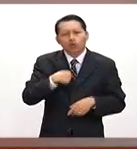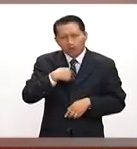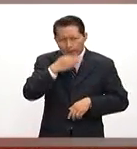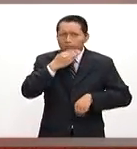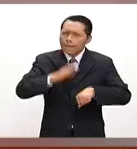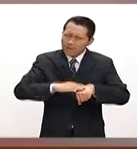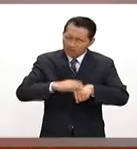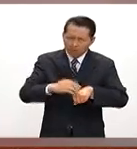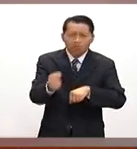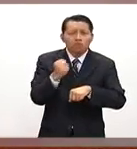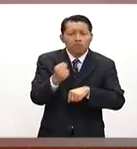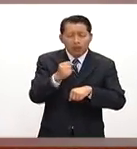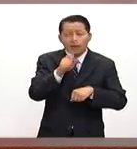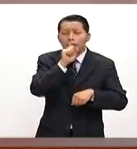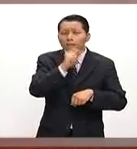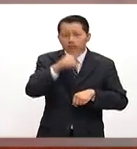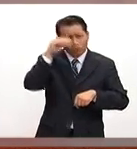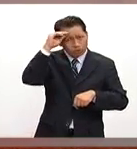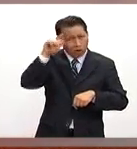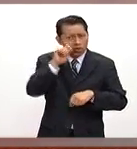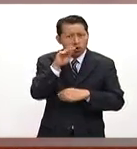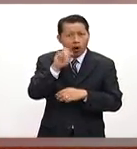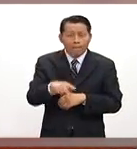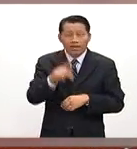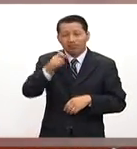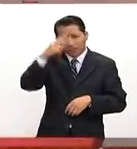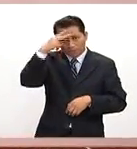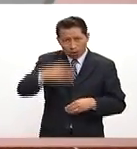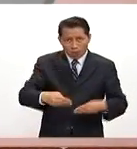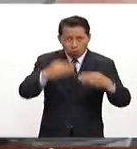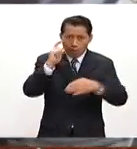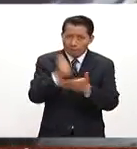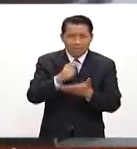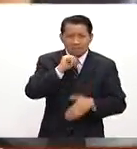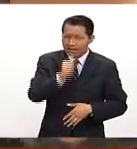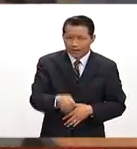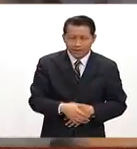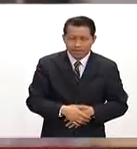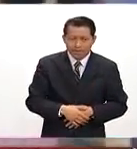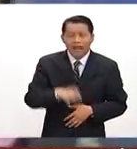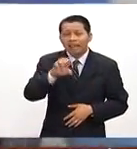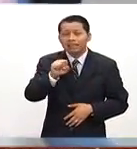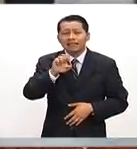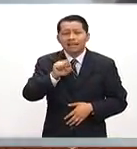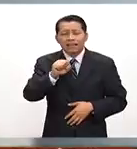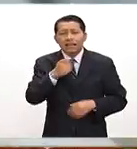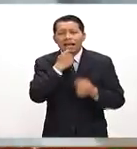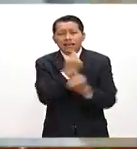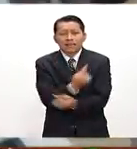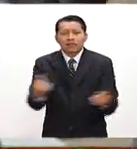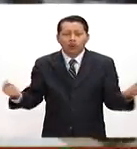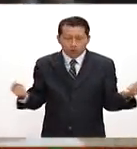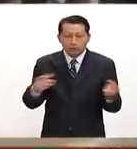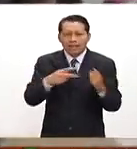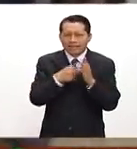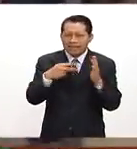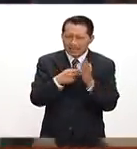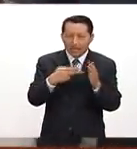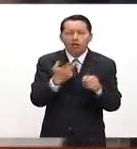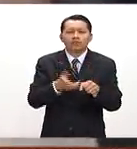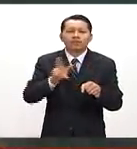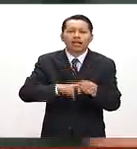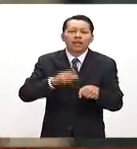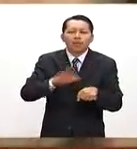fui con el señor Trump. México no pagará por el muro. 60 menores están hospitalizados en Siria por